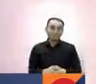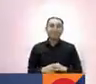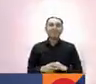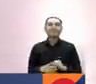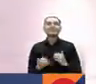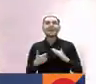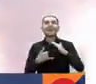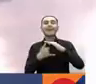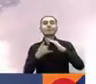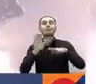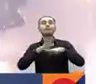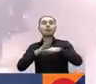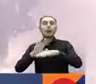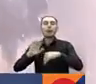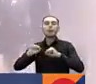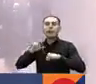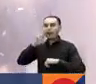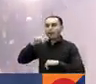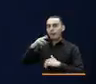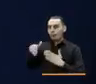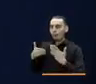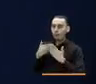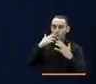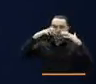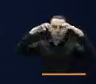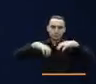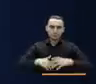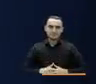región andina podría ir hasta junio.